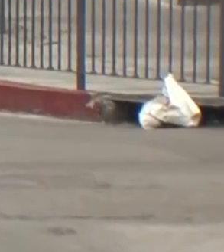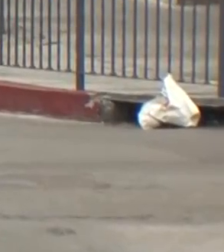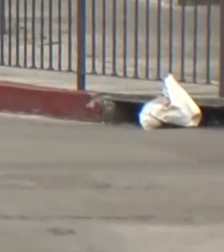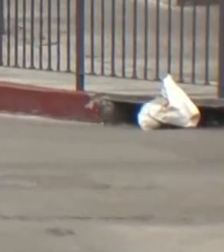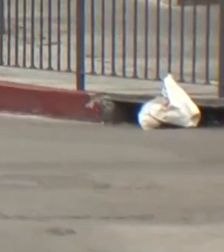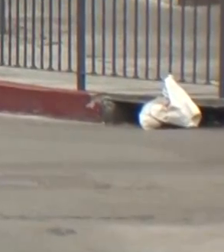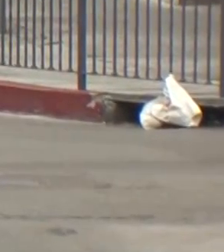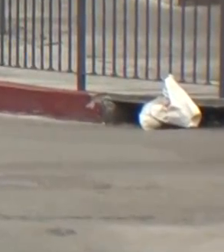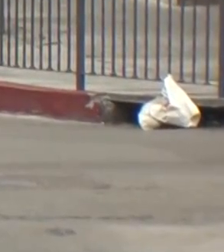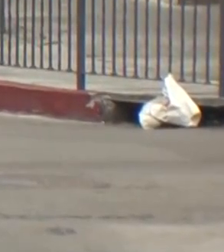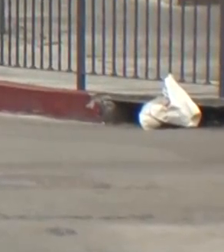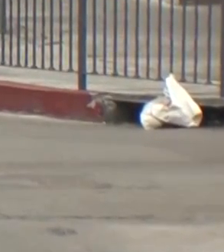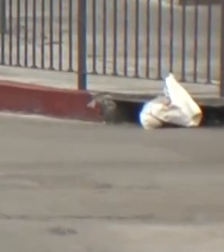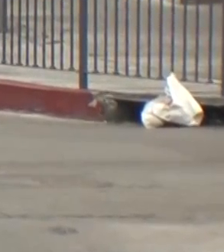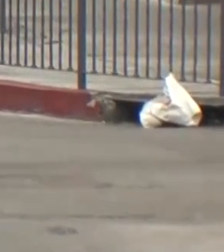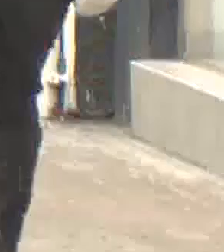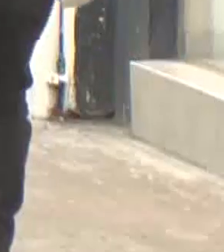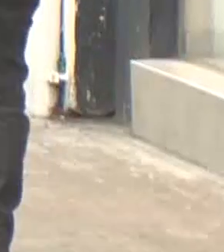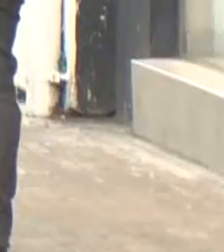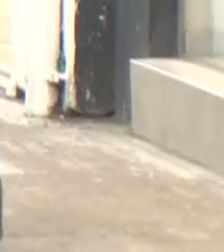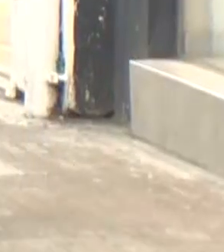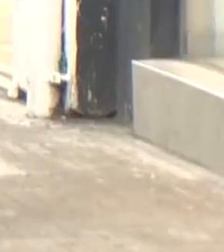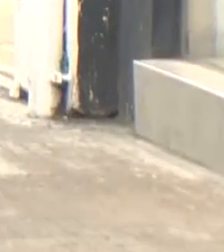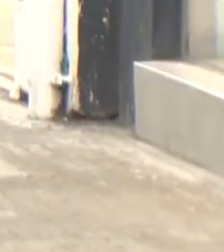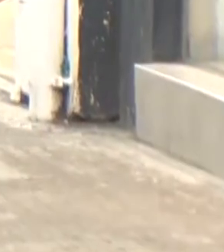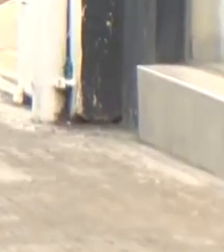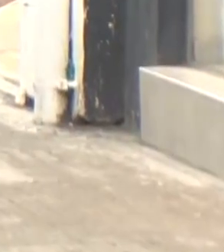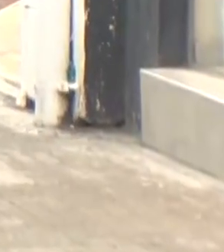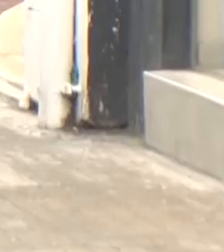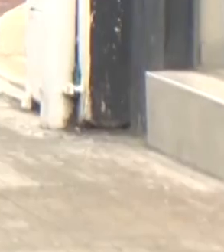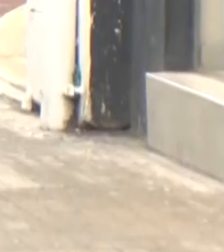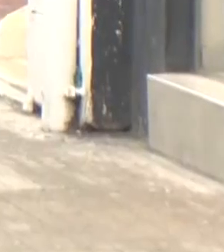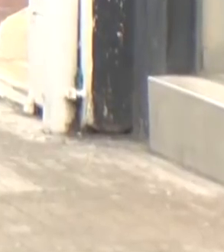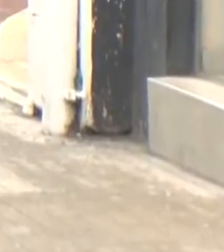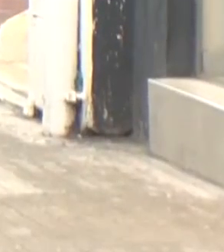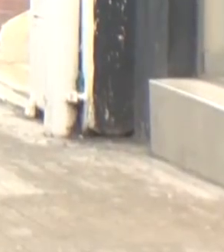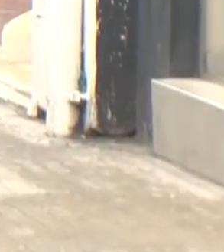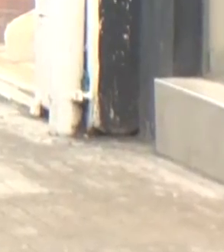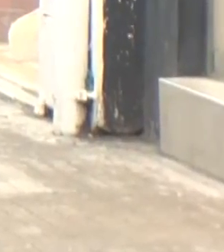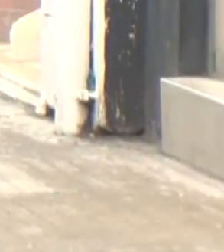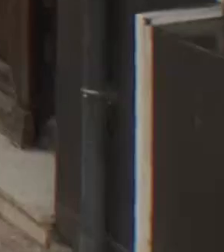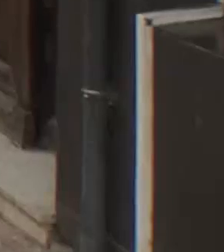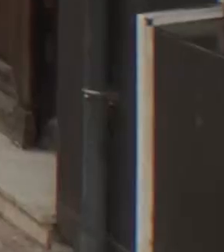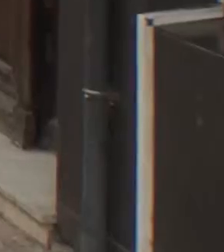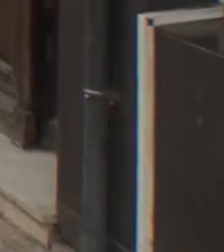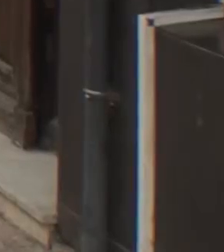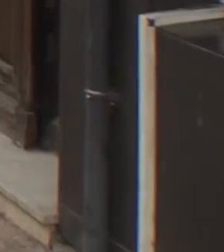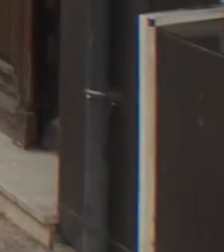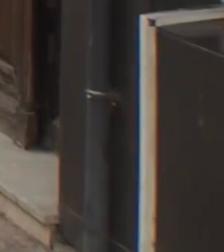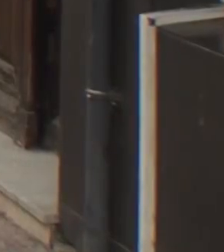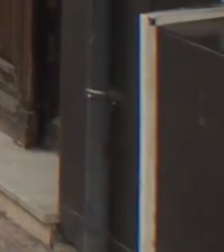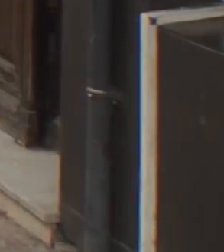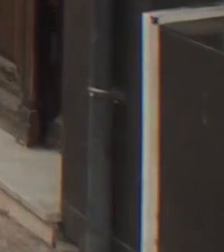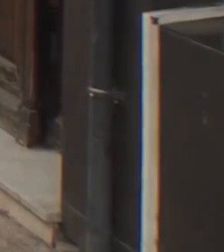anunciamos una línea que llamamos siga de emergencia que estaba destinada a las empresas más